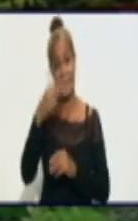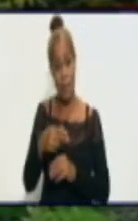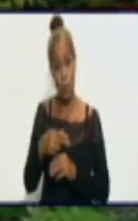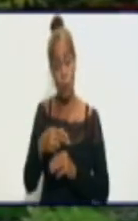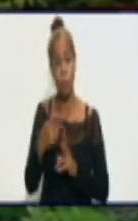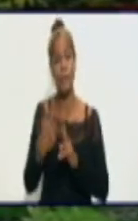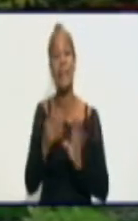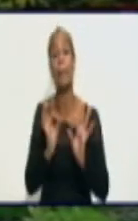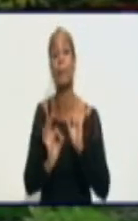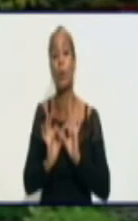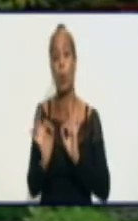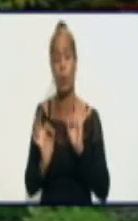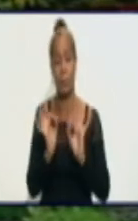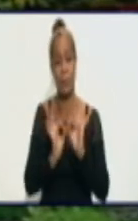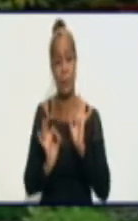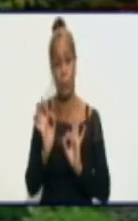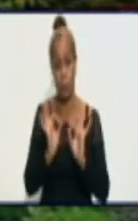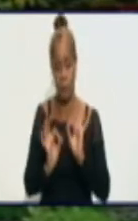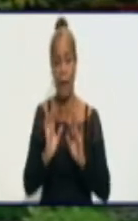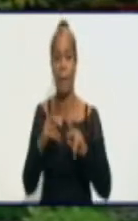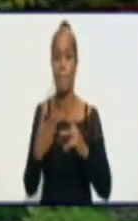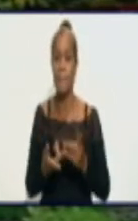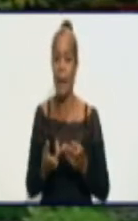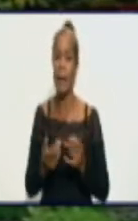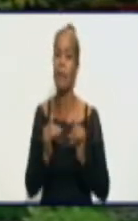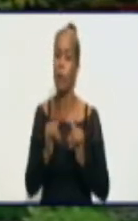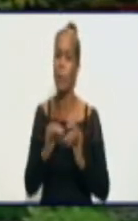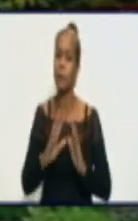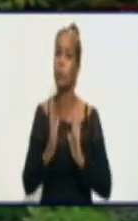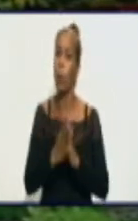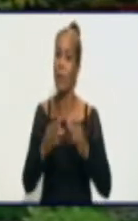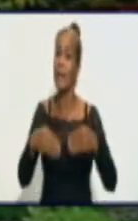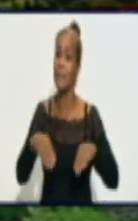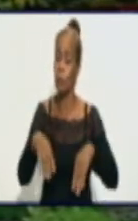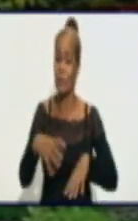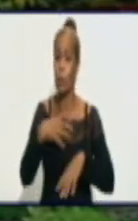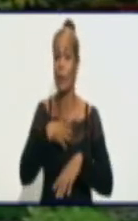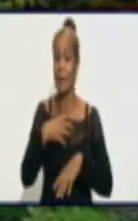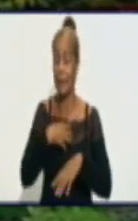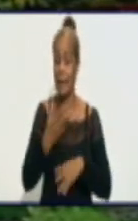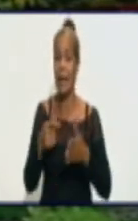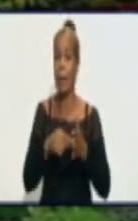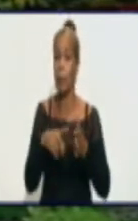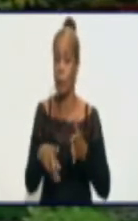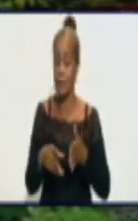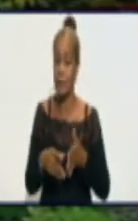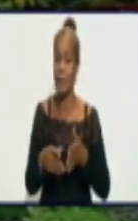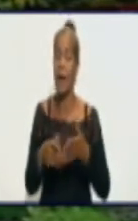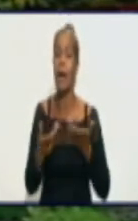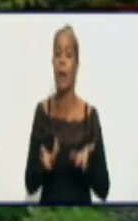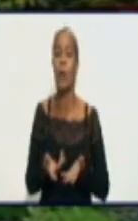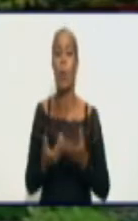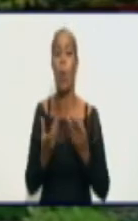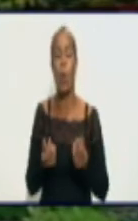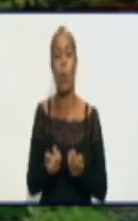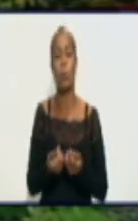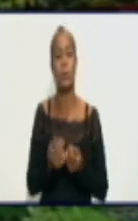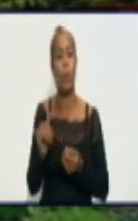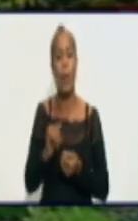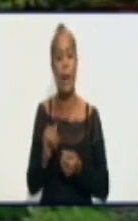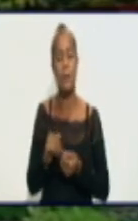acercarnos a esta panorámica de la situación que hoy tiene la provincia relacionada con la arbovirosis, la aparición de nuevos